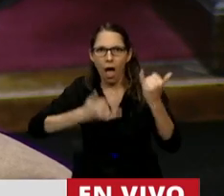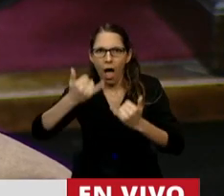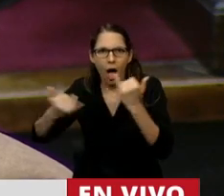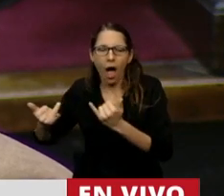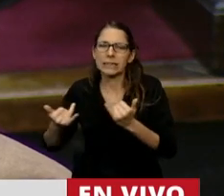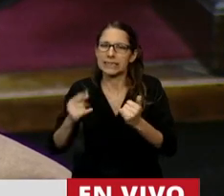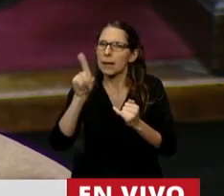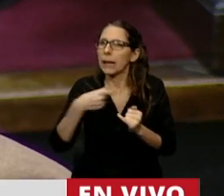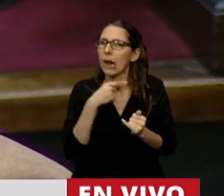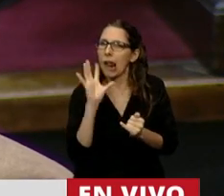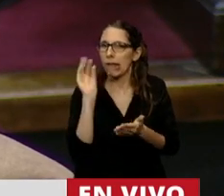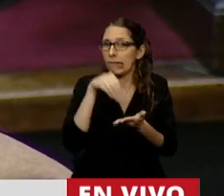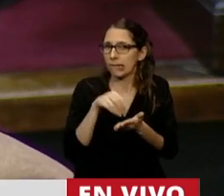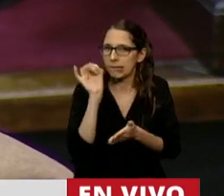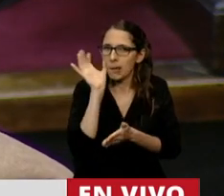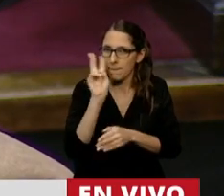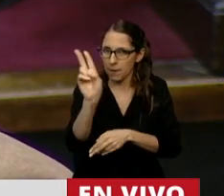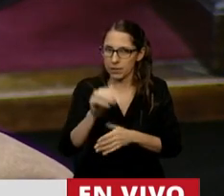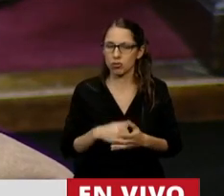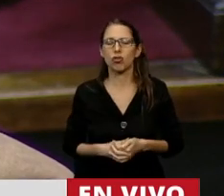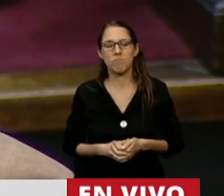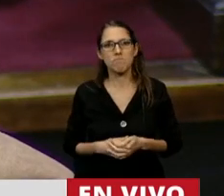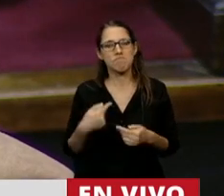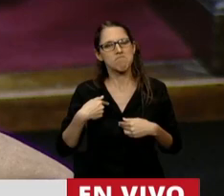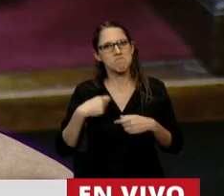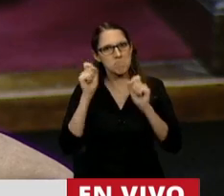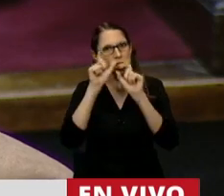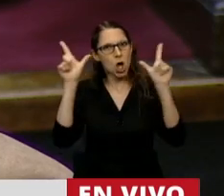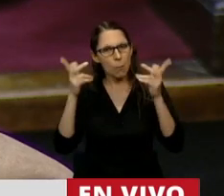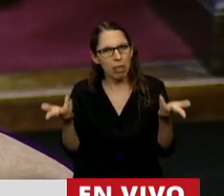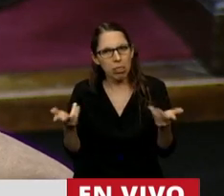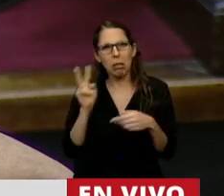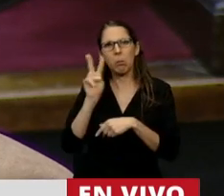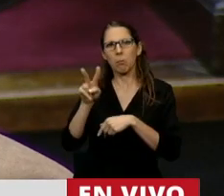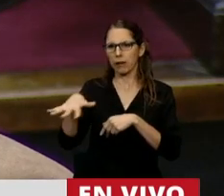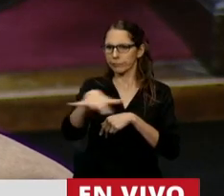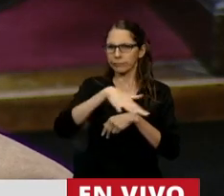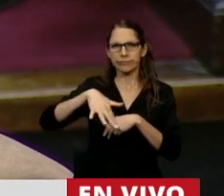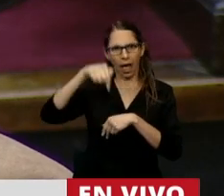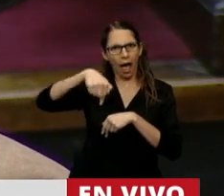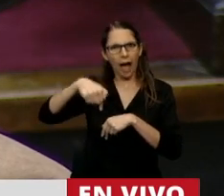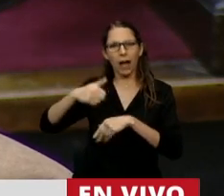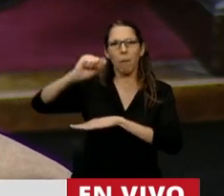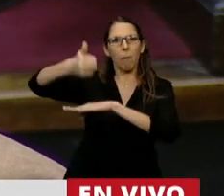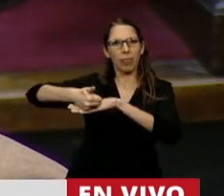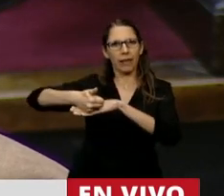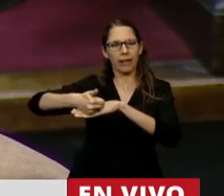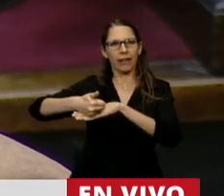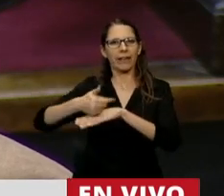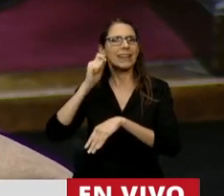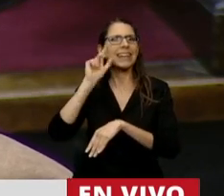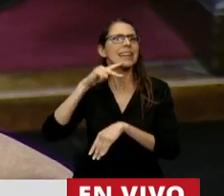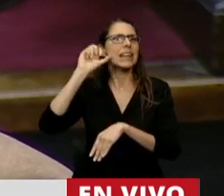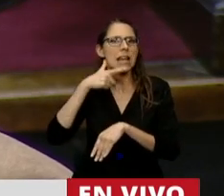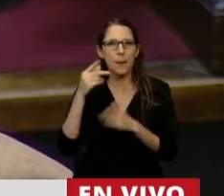que haga un paréntesis. Me asombró ver en este recinto la presencia del ministro de Salud, Ginés González